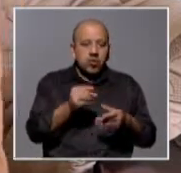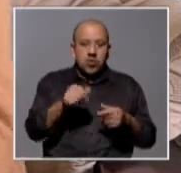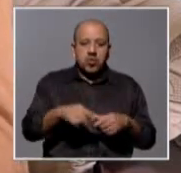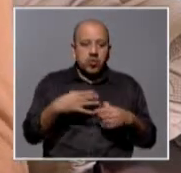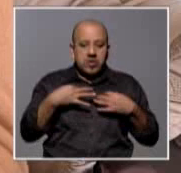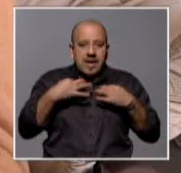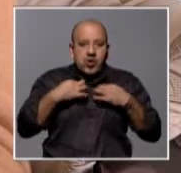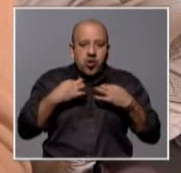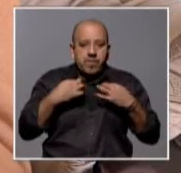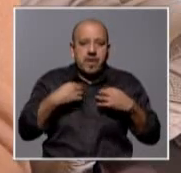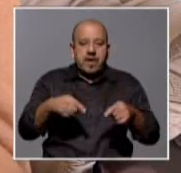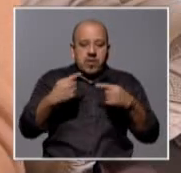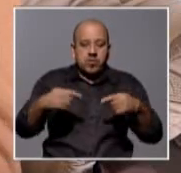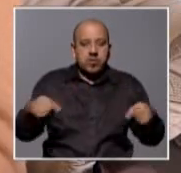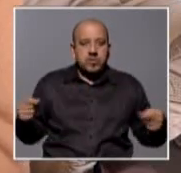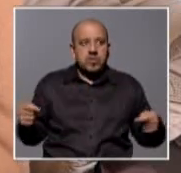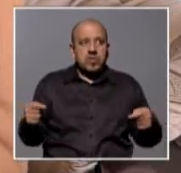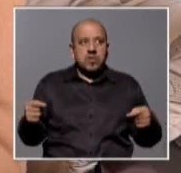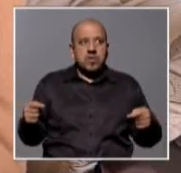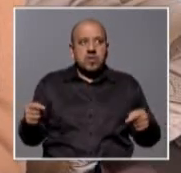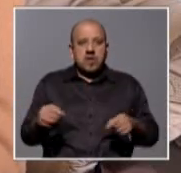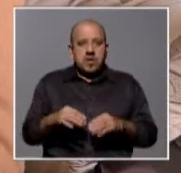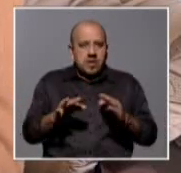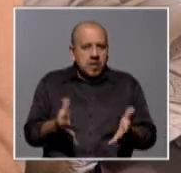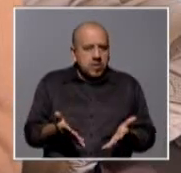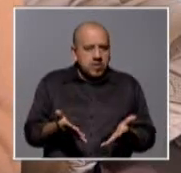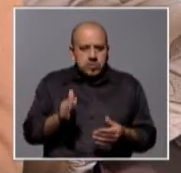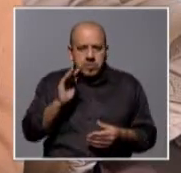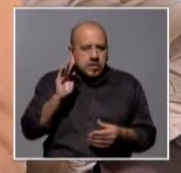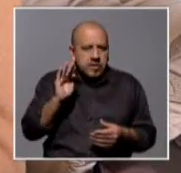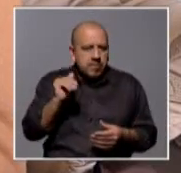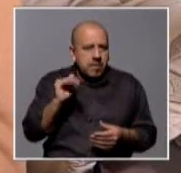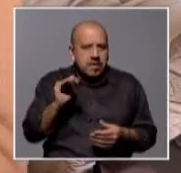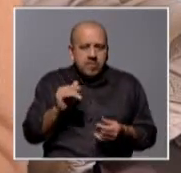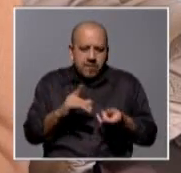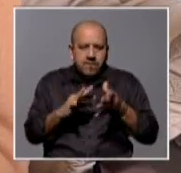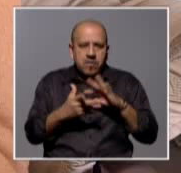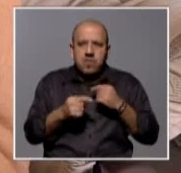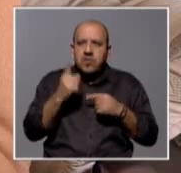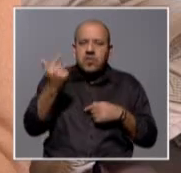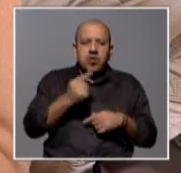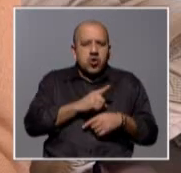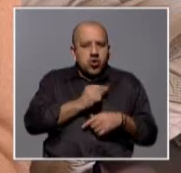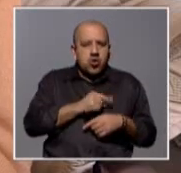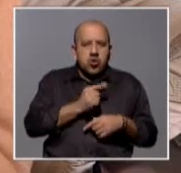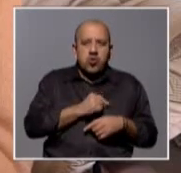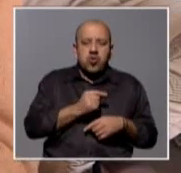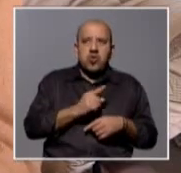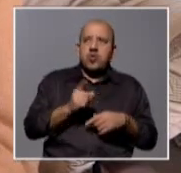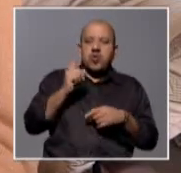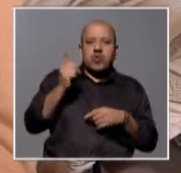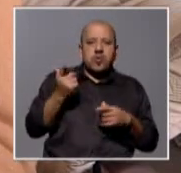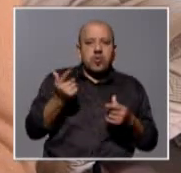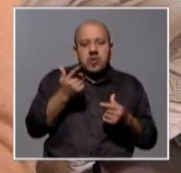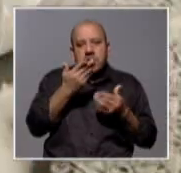de ropa y de cosas. Esto es una despedida, esto debe haber sido de lo más doloroso que haya